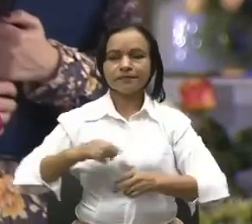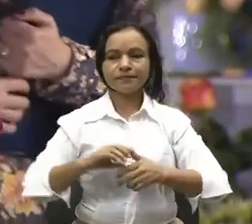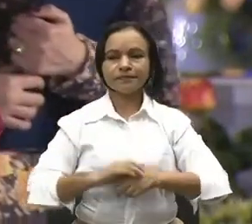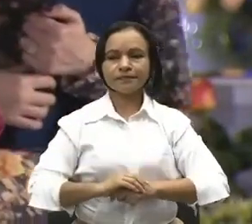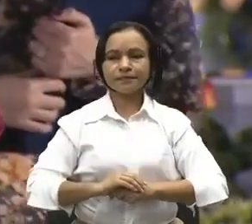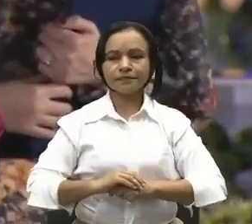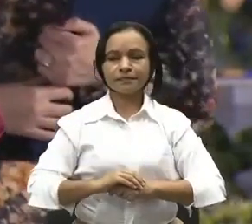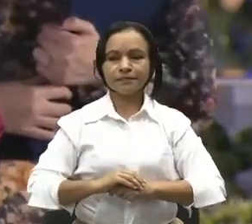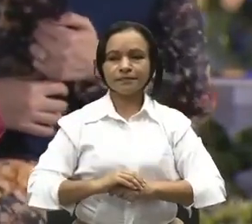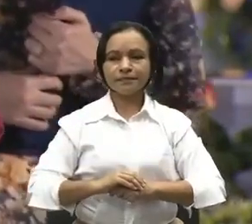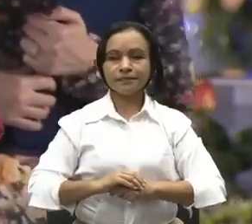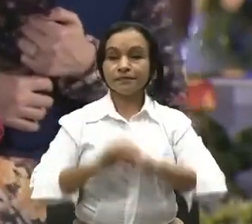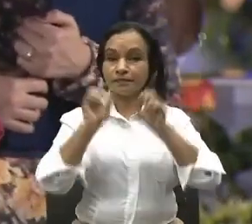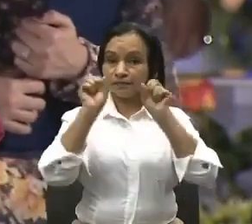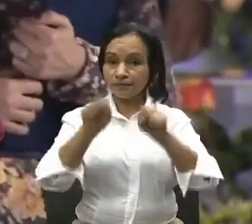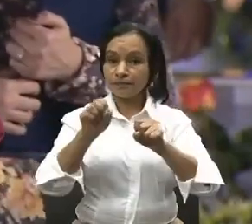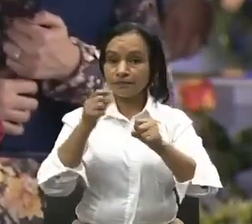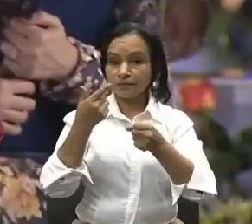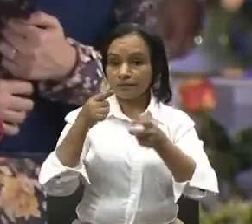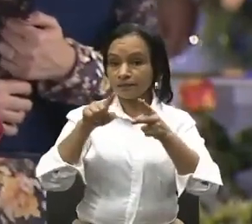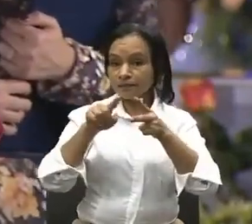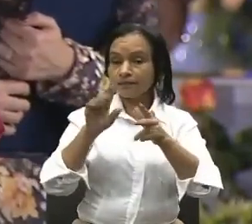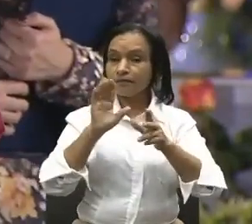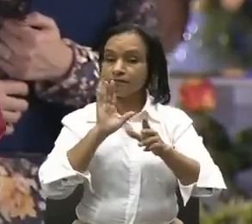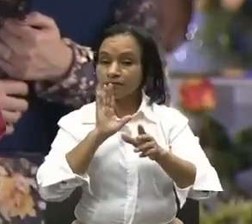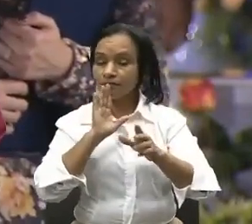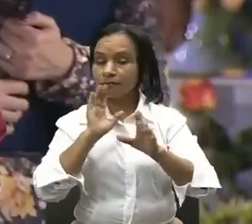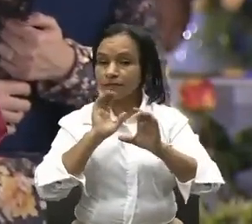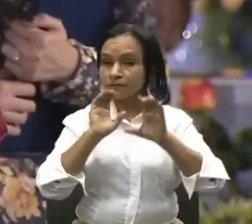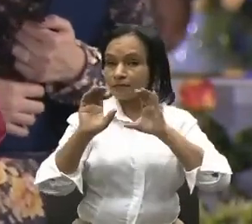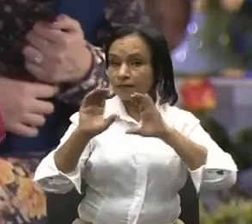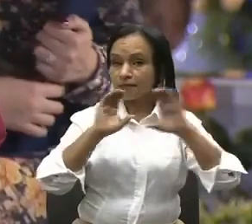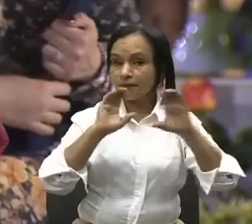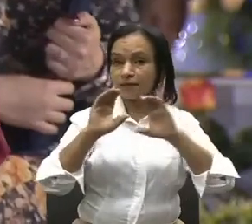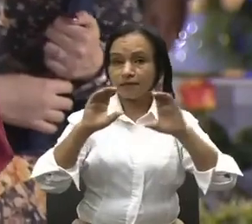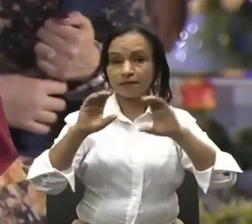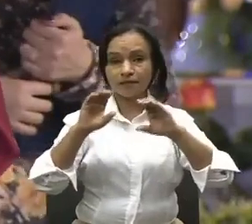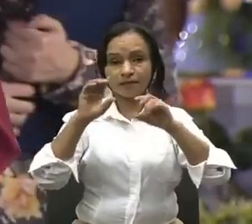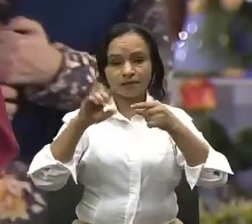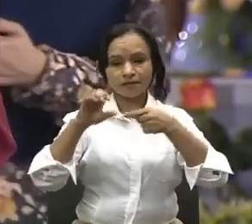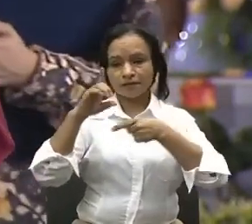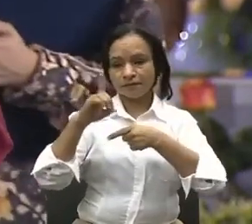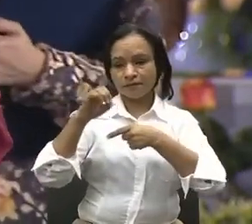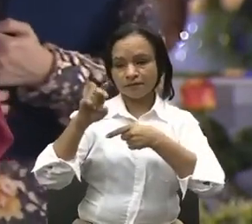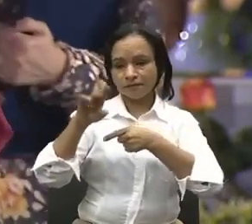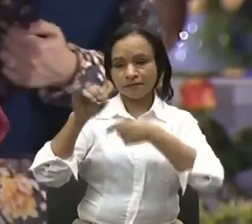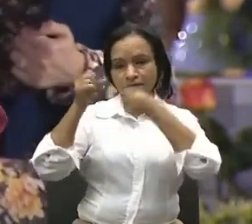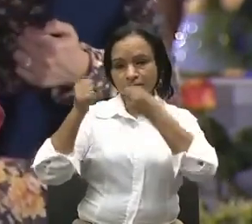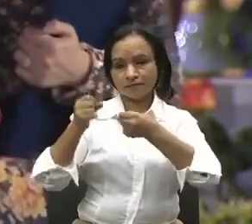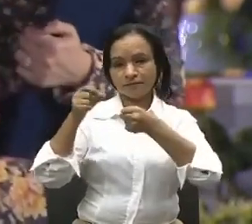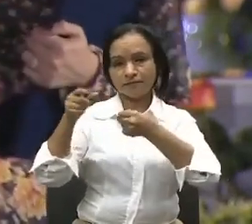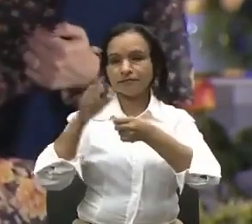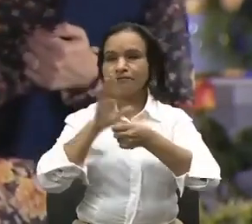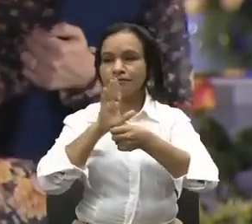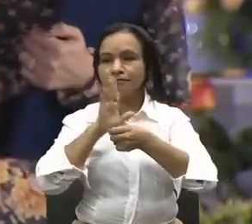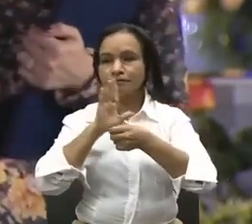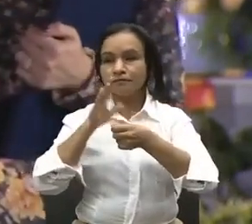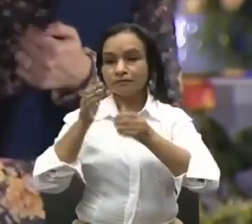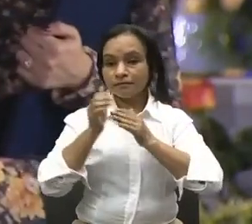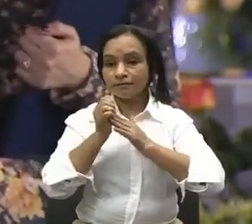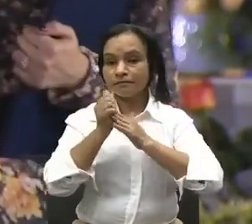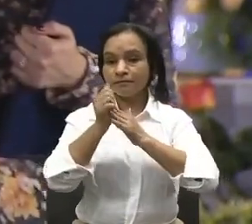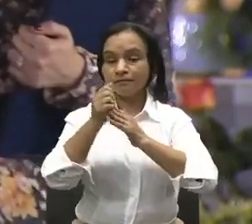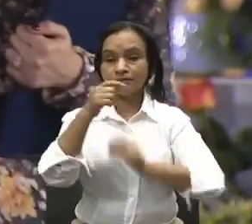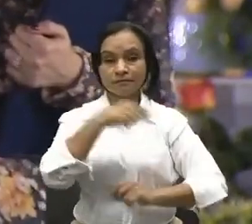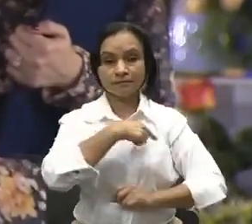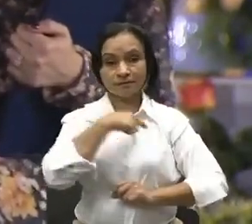y tuvimos la oportunidad de conversar con Deng Xiaoping, que es el dirigente chino que